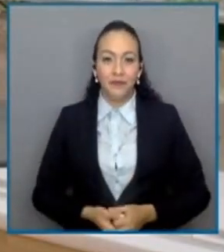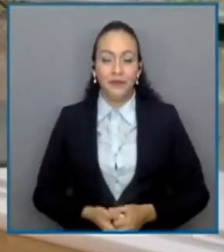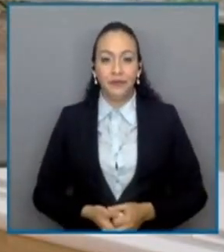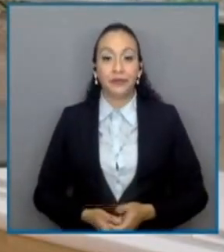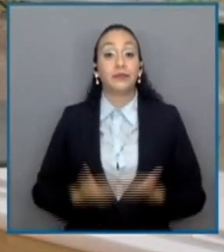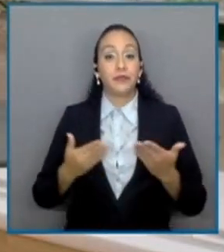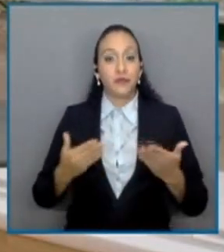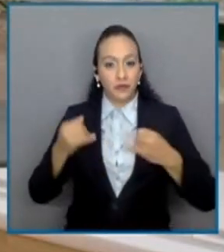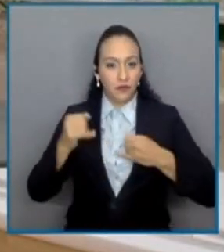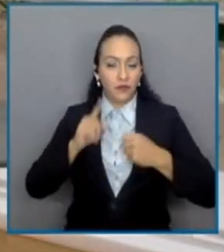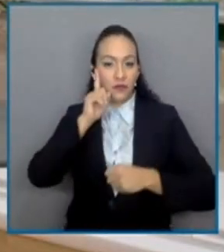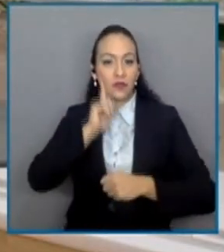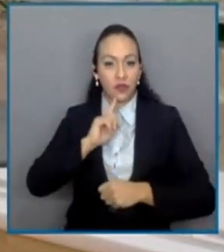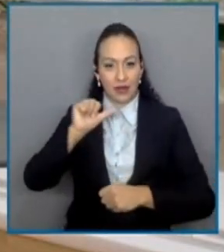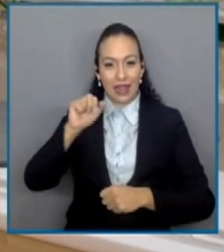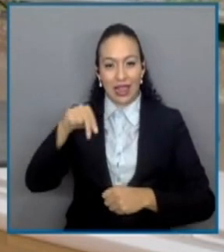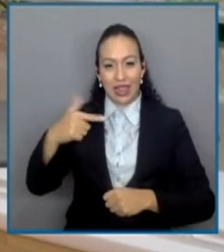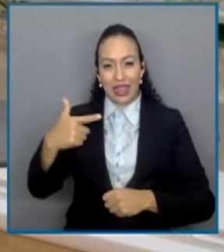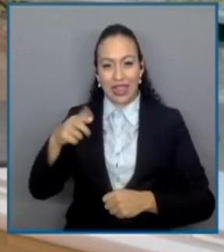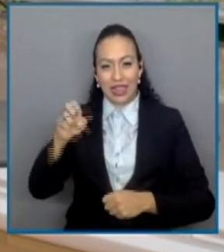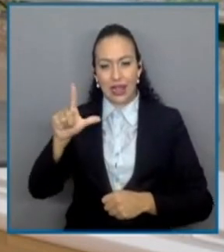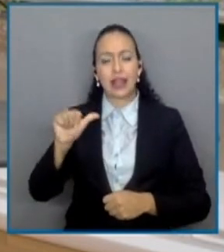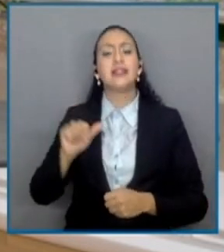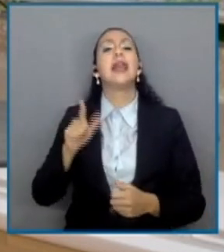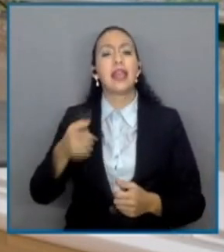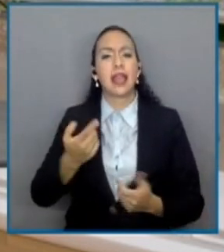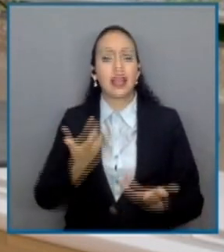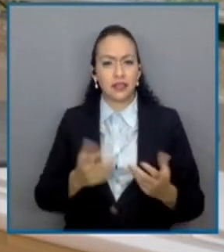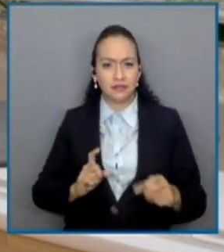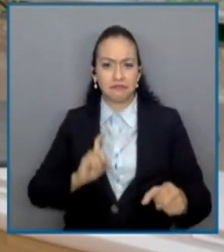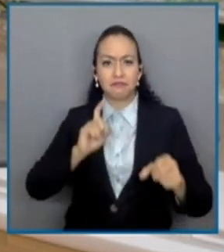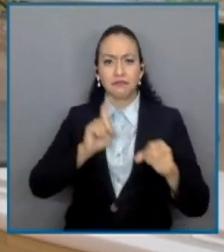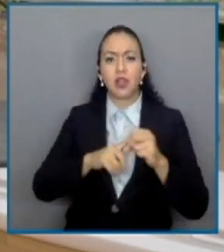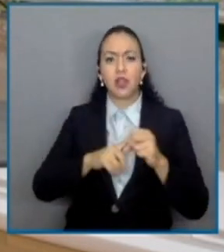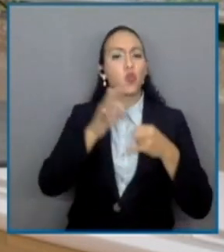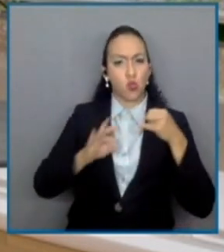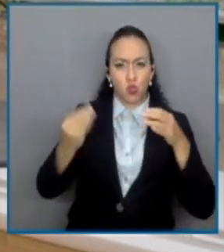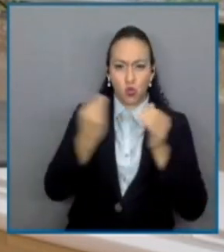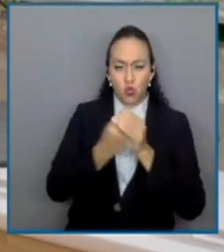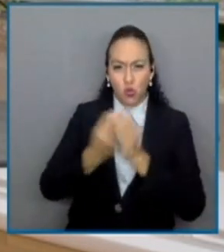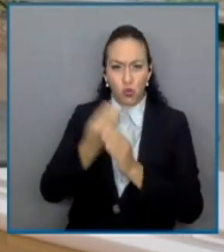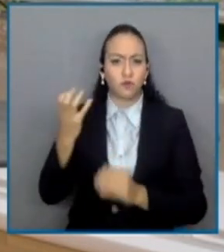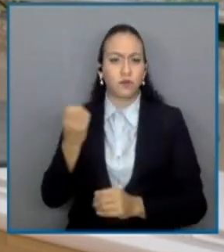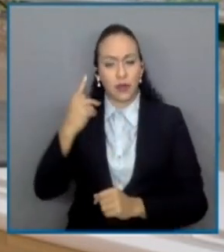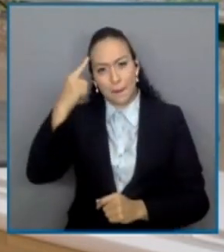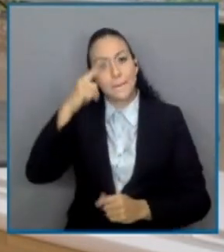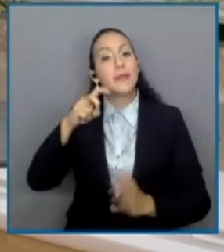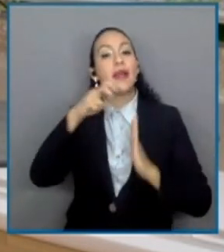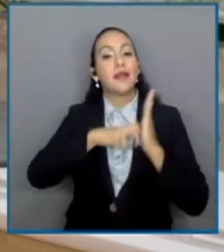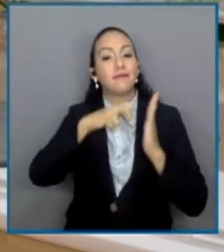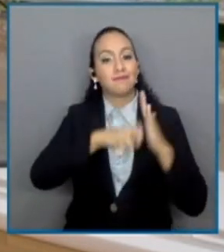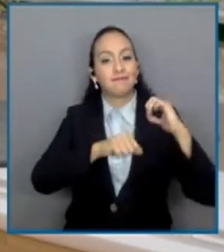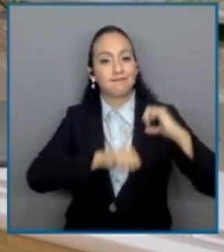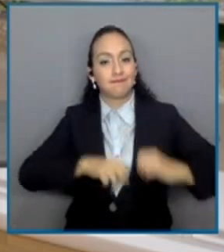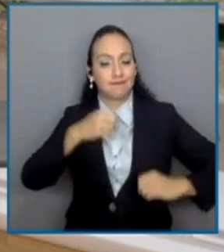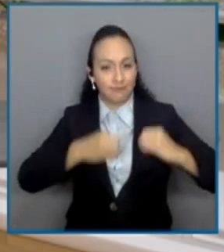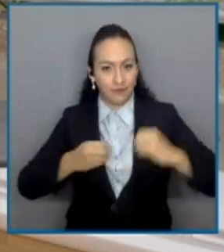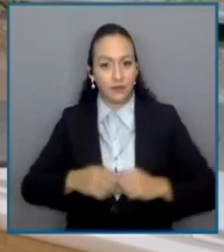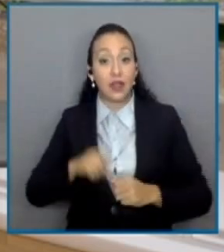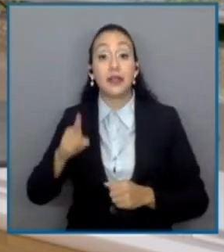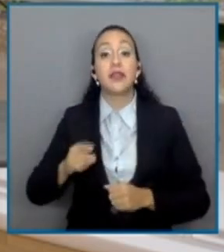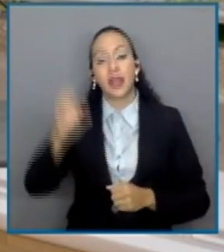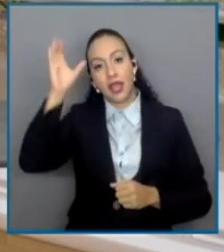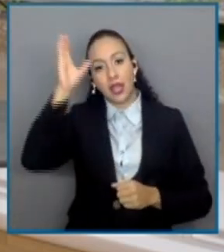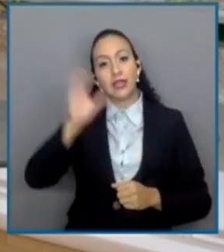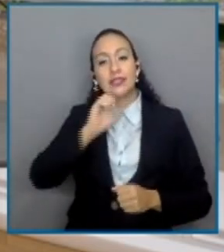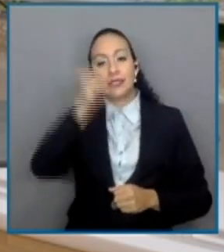Ángeles, se integró a la última sesión de los diálogos nacionales para la reforma constitucional al Poder Judicial en Culiacán, Sinaloa.